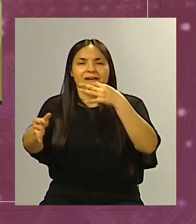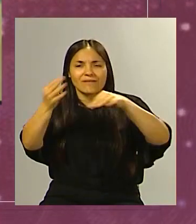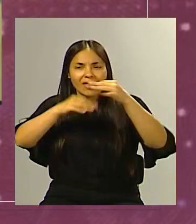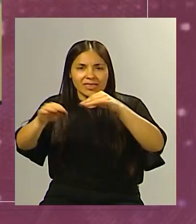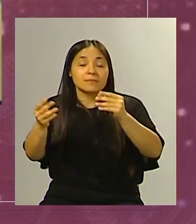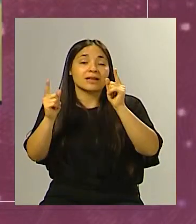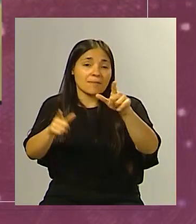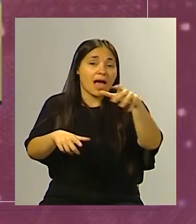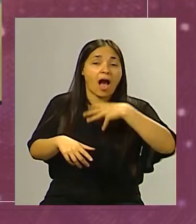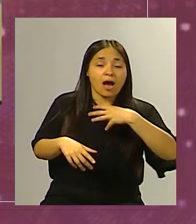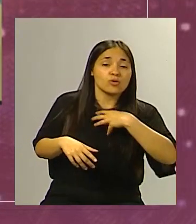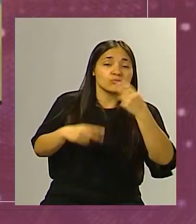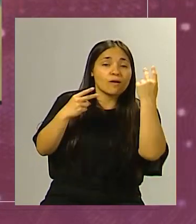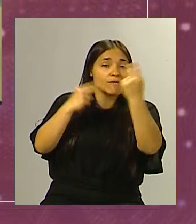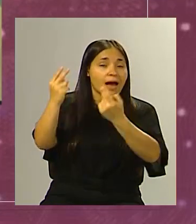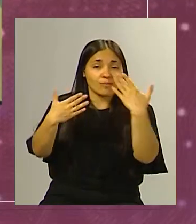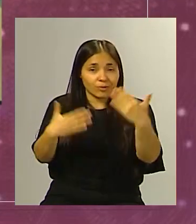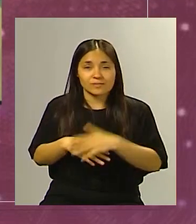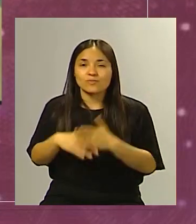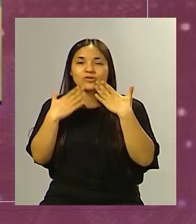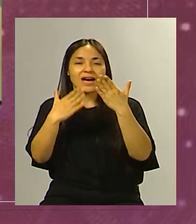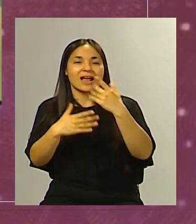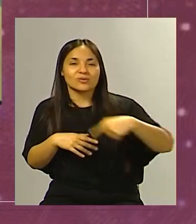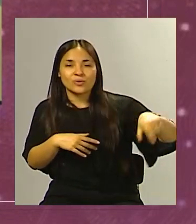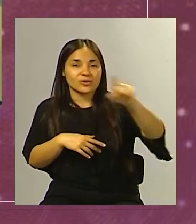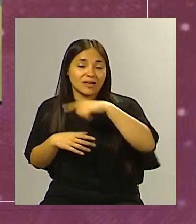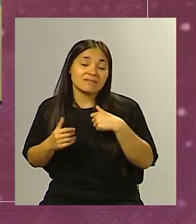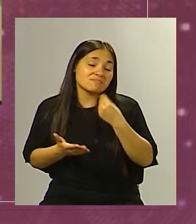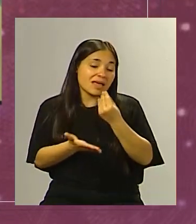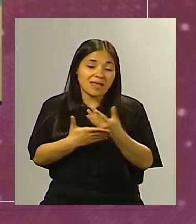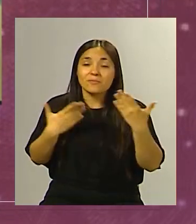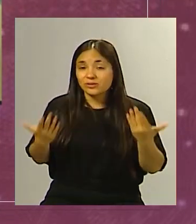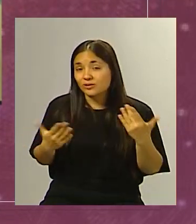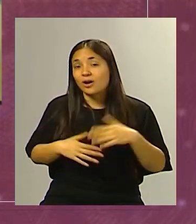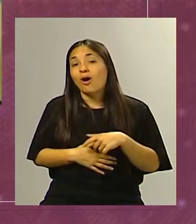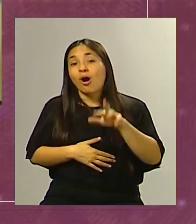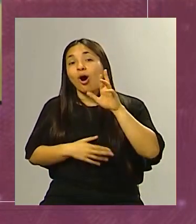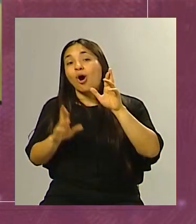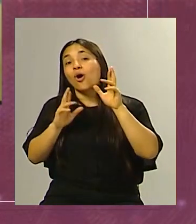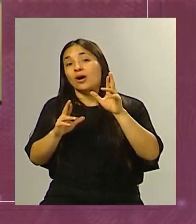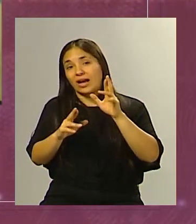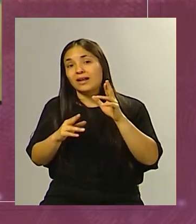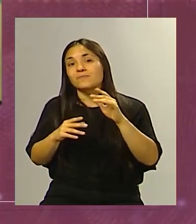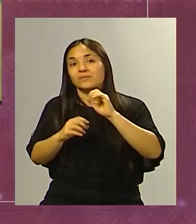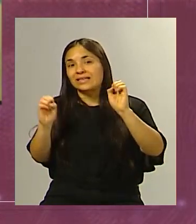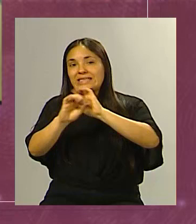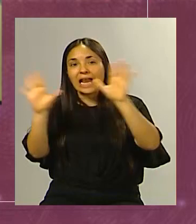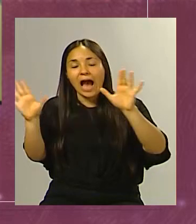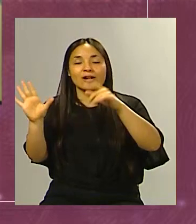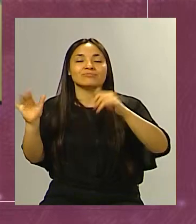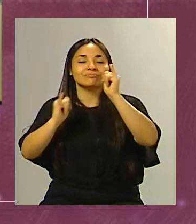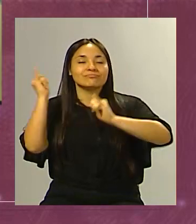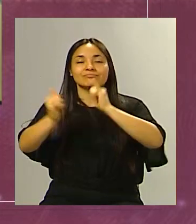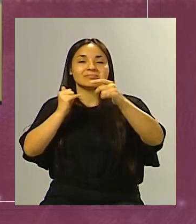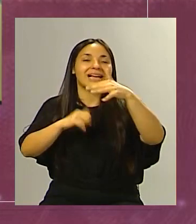Bueno, muchísimas gracias a ustedes. Muchísimas gracias, Claudia. Bueno, a disposición y bueno, esperemos que hayamos sido claros y que el público sí,